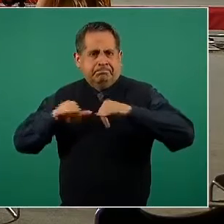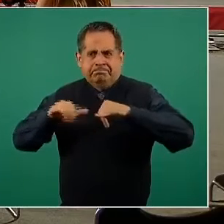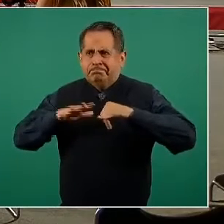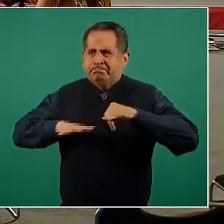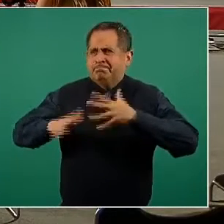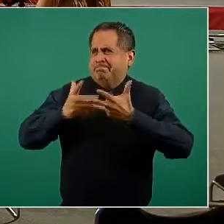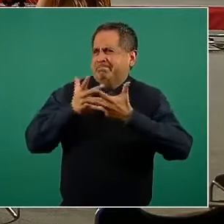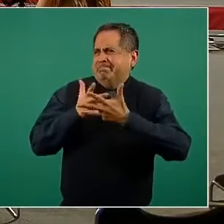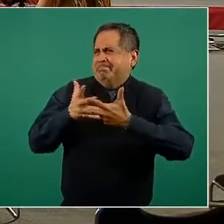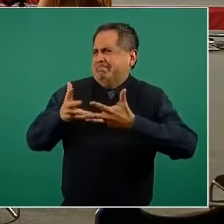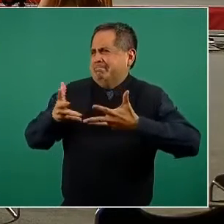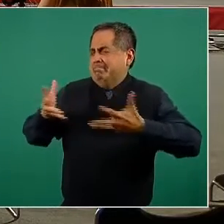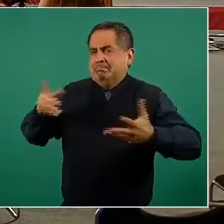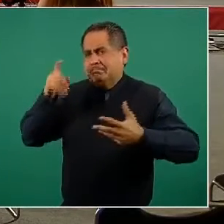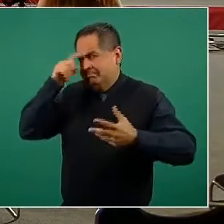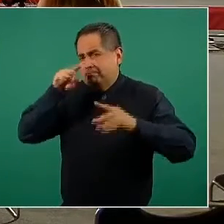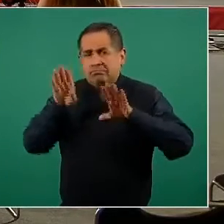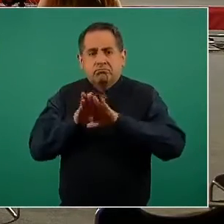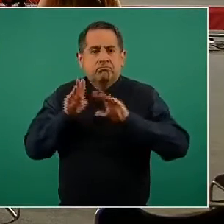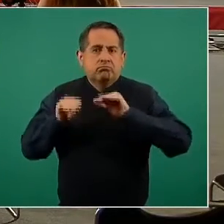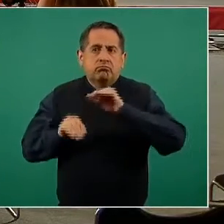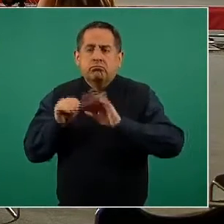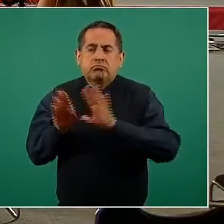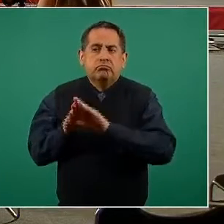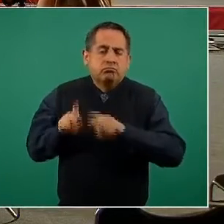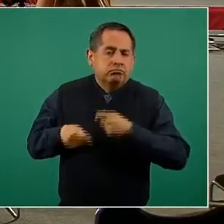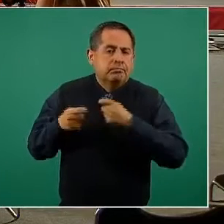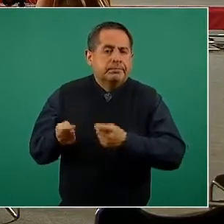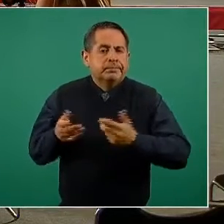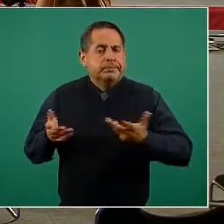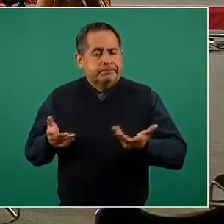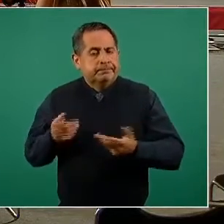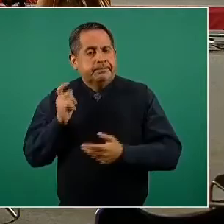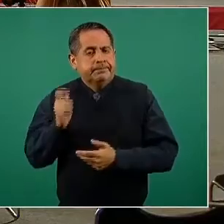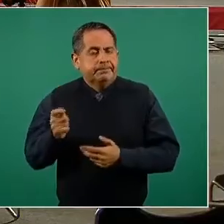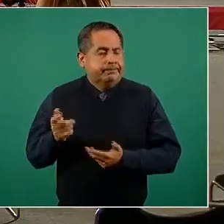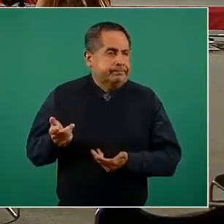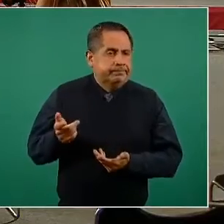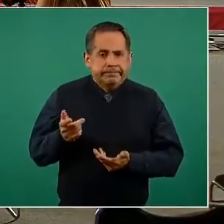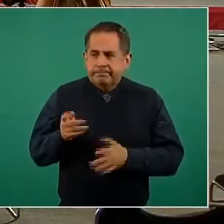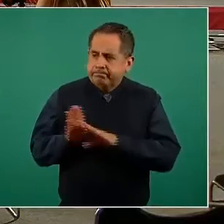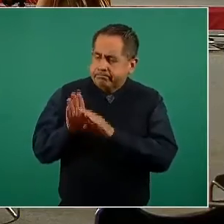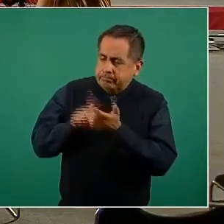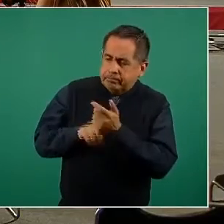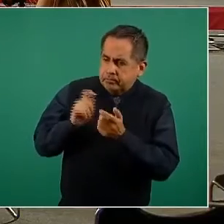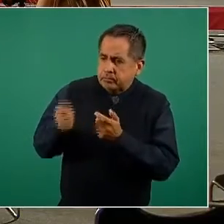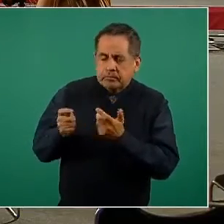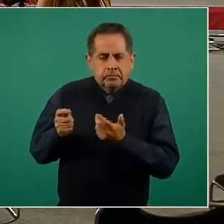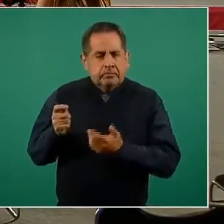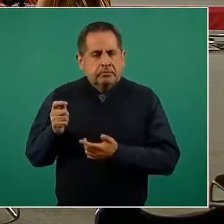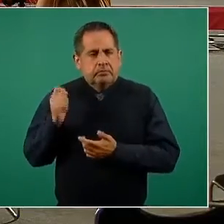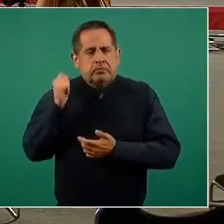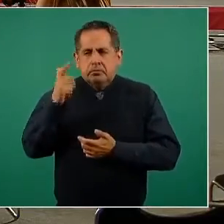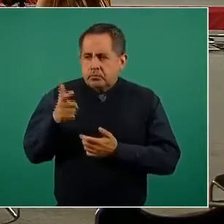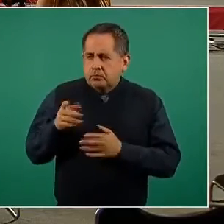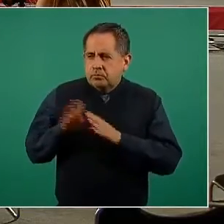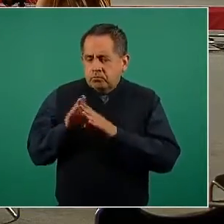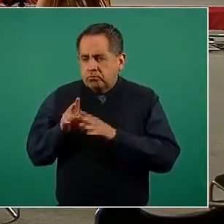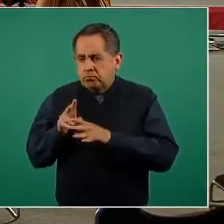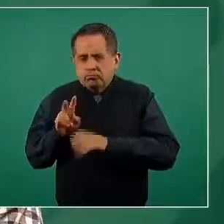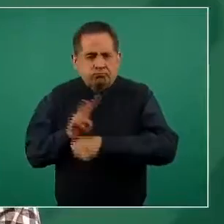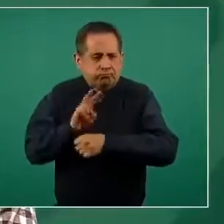geográficos y de otro tipo para lograr en cierto momento tener algún modelo de